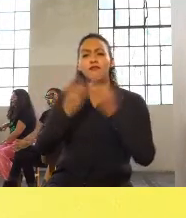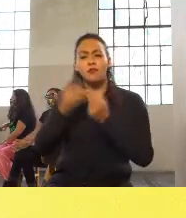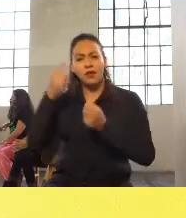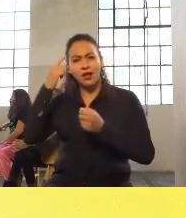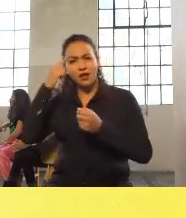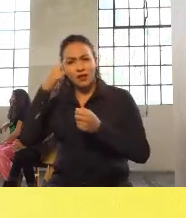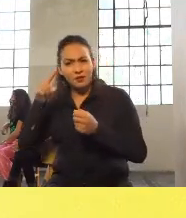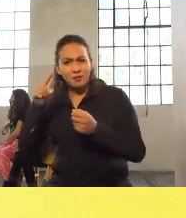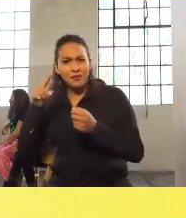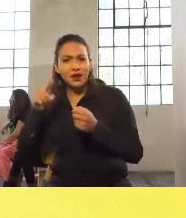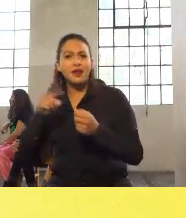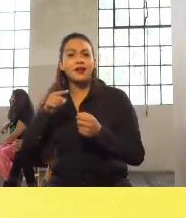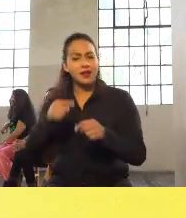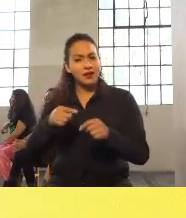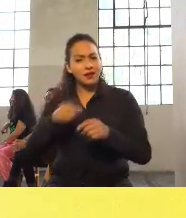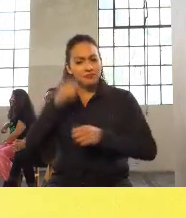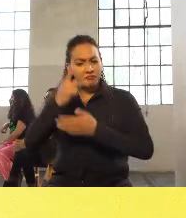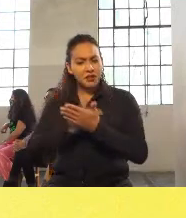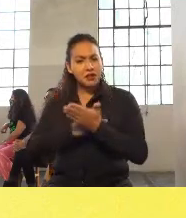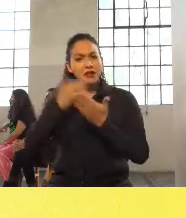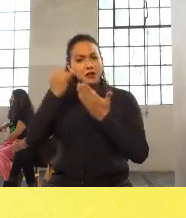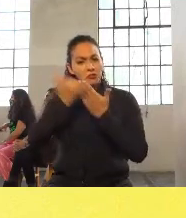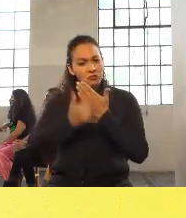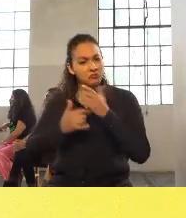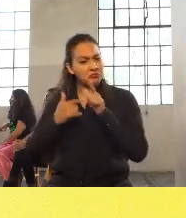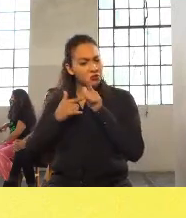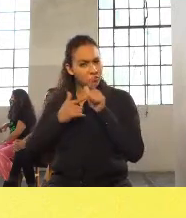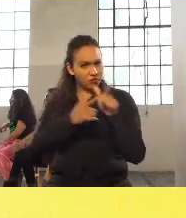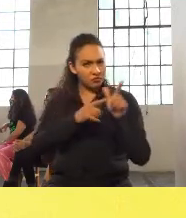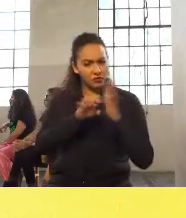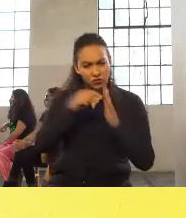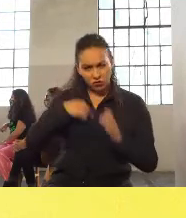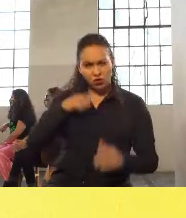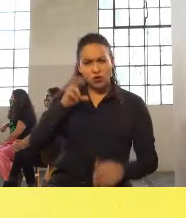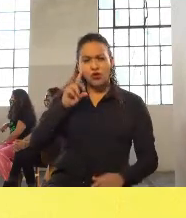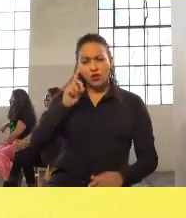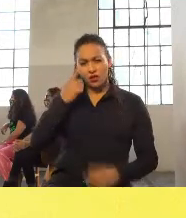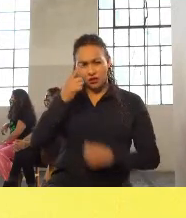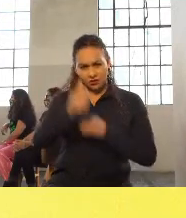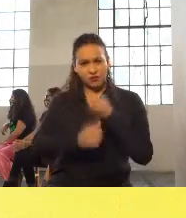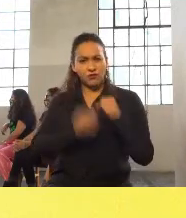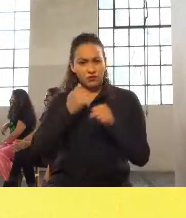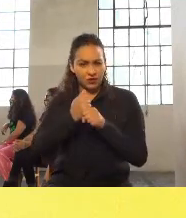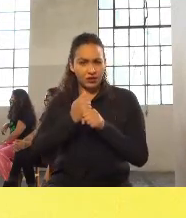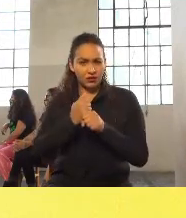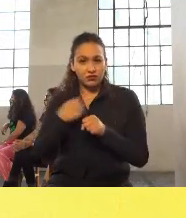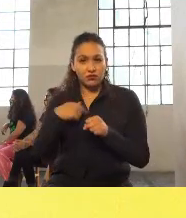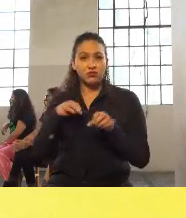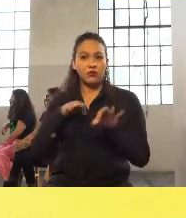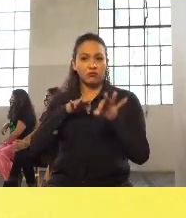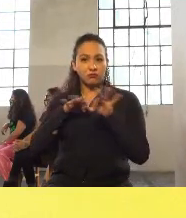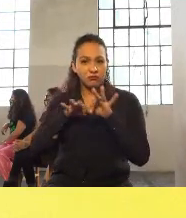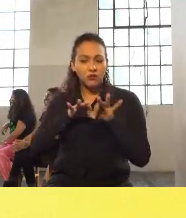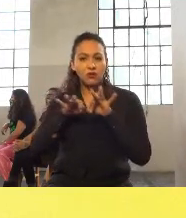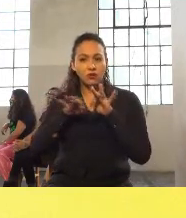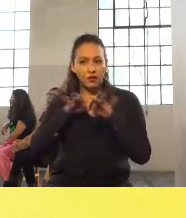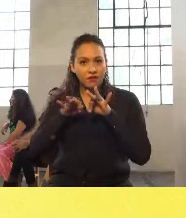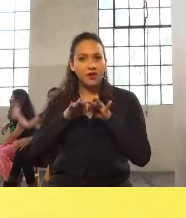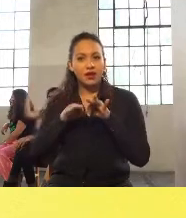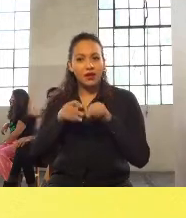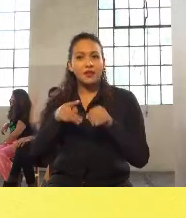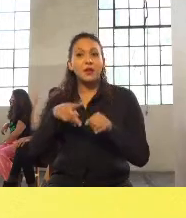Y sostenible en todos los sentidos. O sea, yo tengo 31 años y nunca había estado en un trabajo que me diera aguinaldo, por ejemplo. Luchadoras me da aguinaldo.